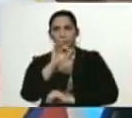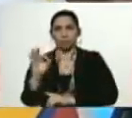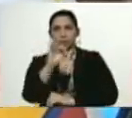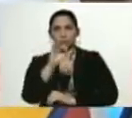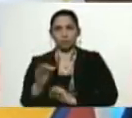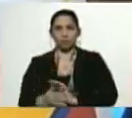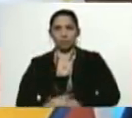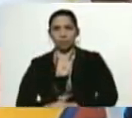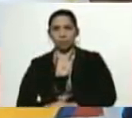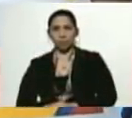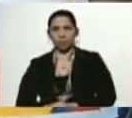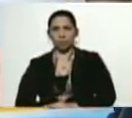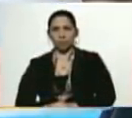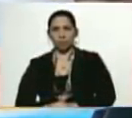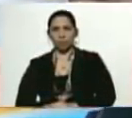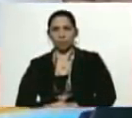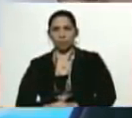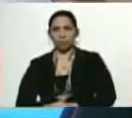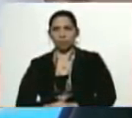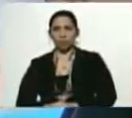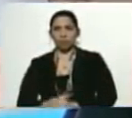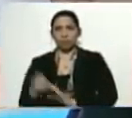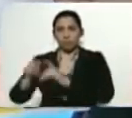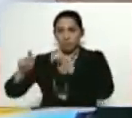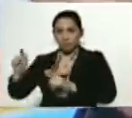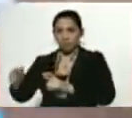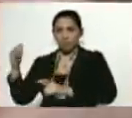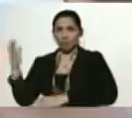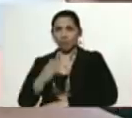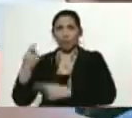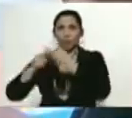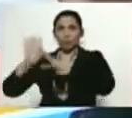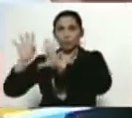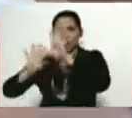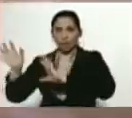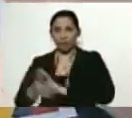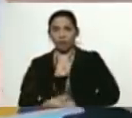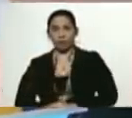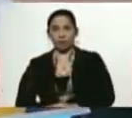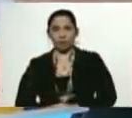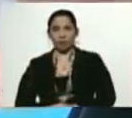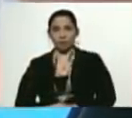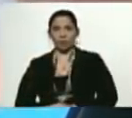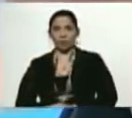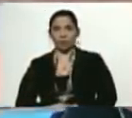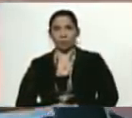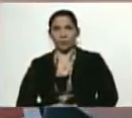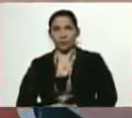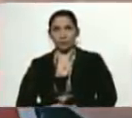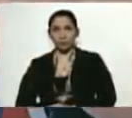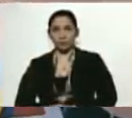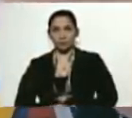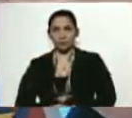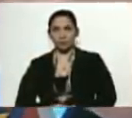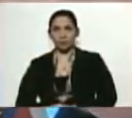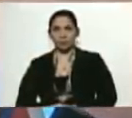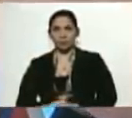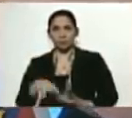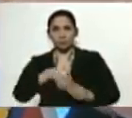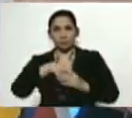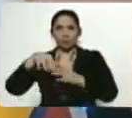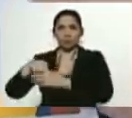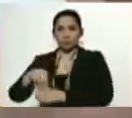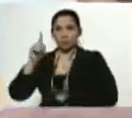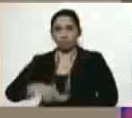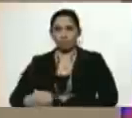casos son casos internacionales, son casos importados, pues tienen que cumplir el protocolo de cuarentena y aquellos que